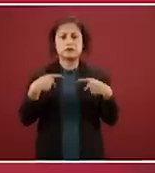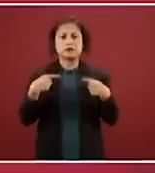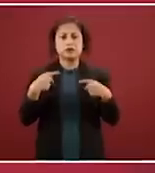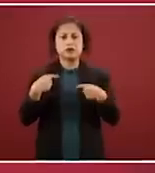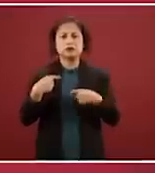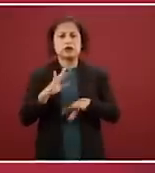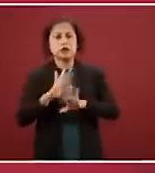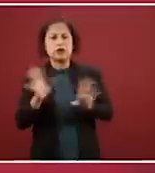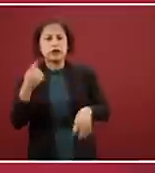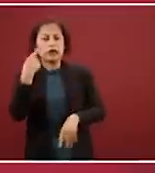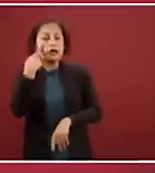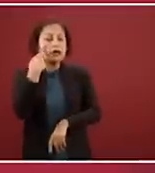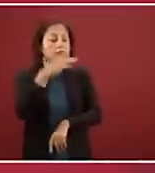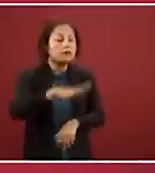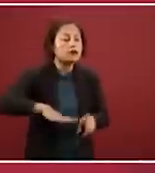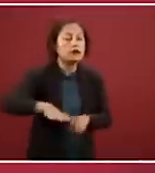realidad,